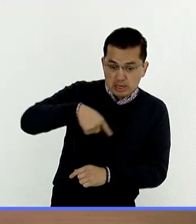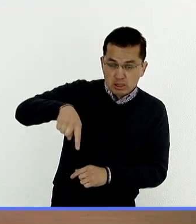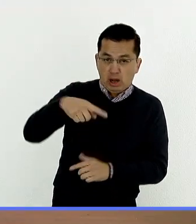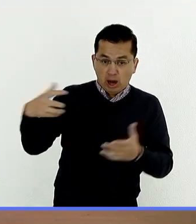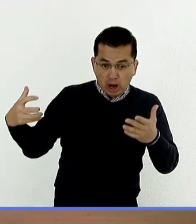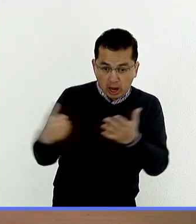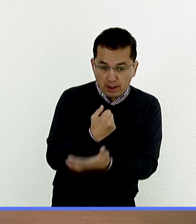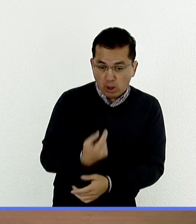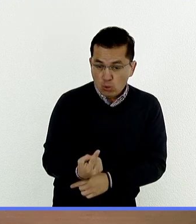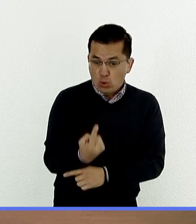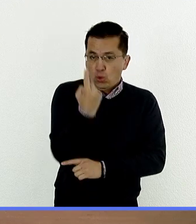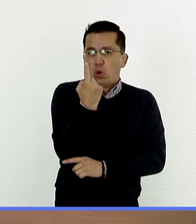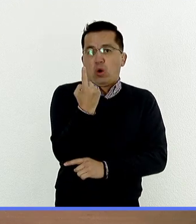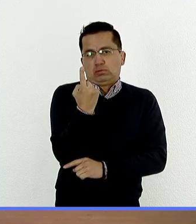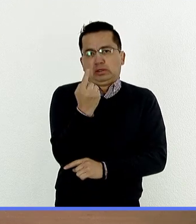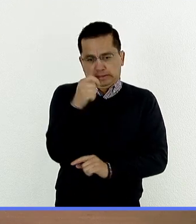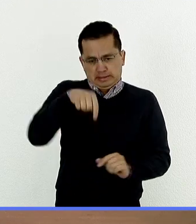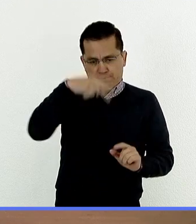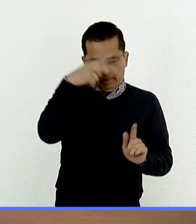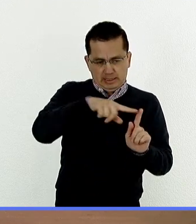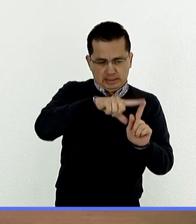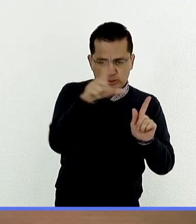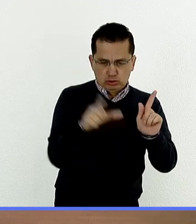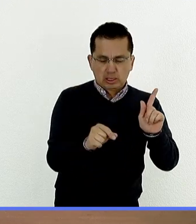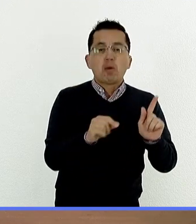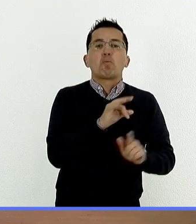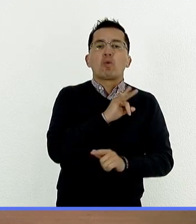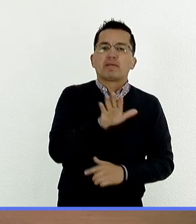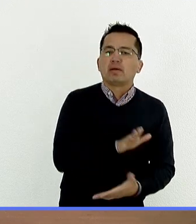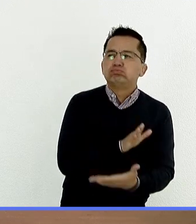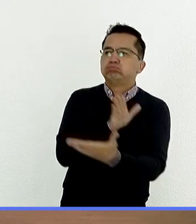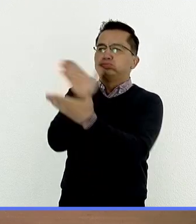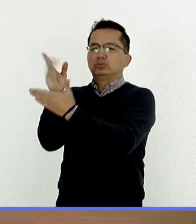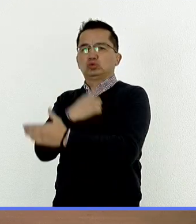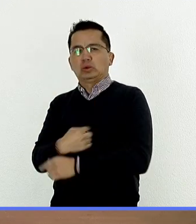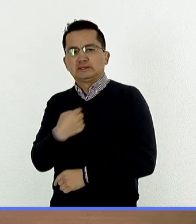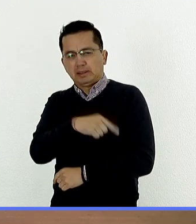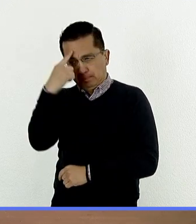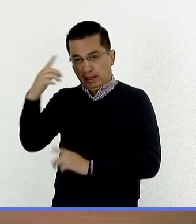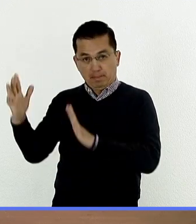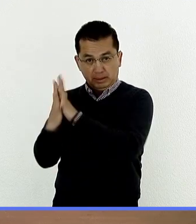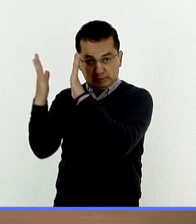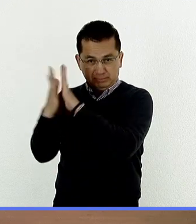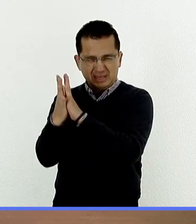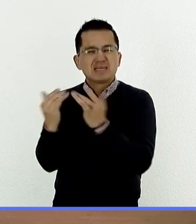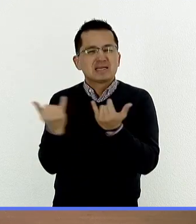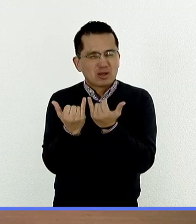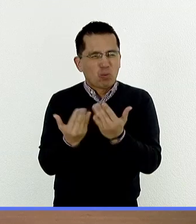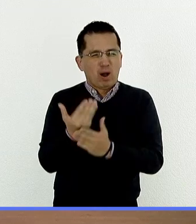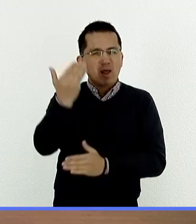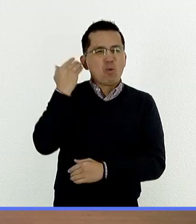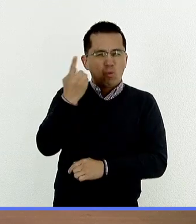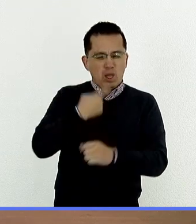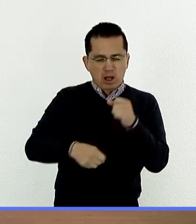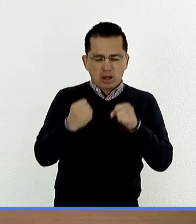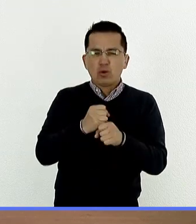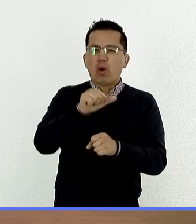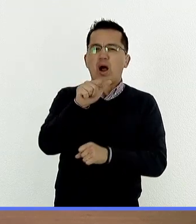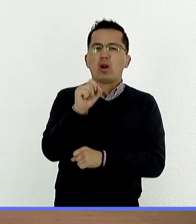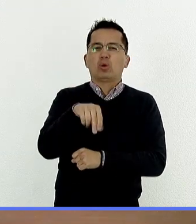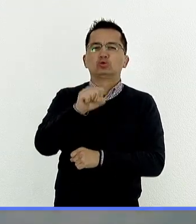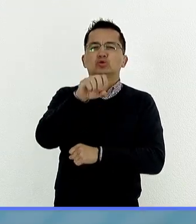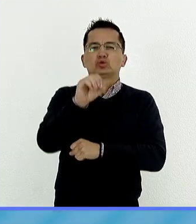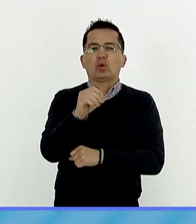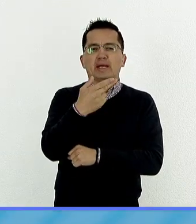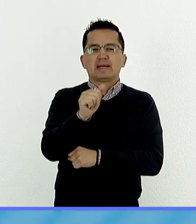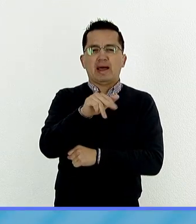internacional sería la siguiente etapa llegar y concursar en Suecia Cómo ocurrió con Alonso Hernández quien tuvo un buen reconocimiento